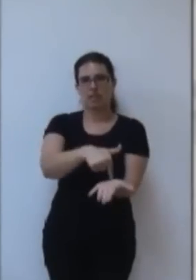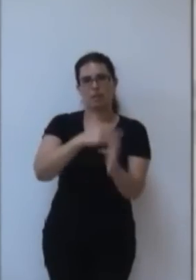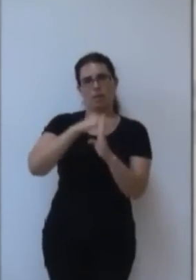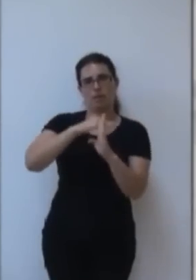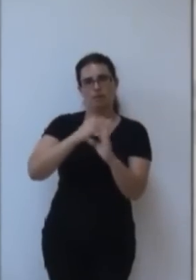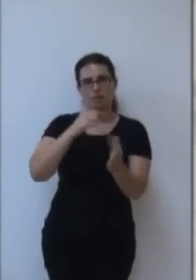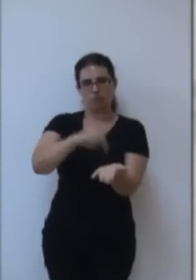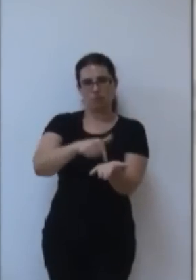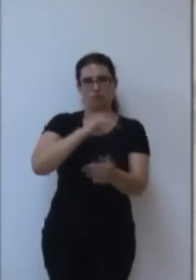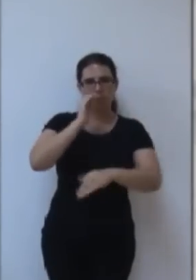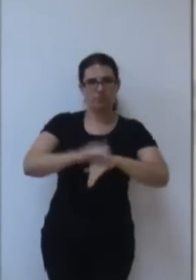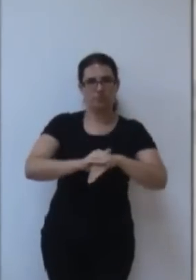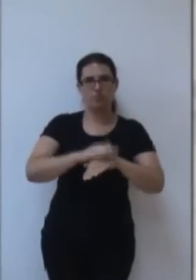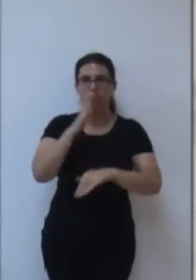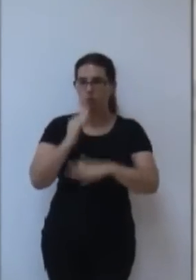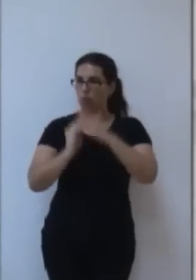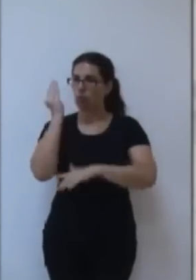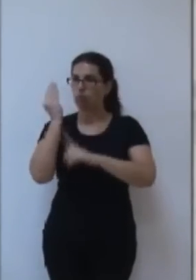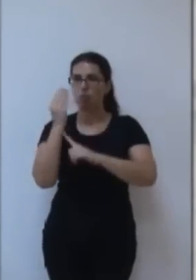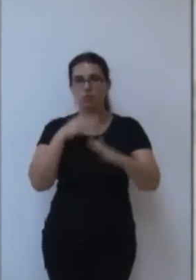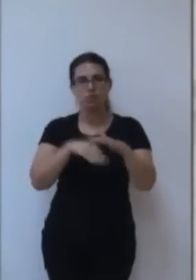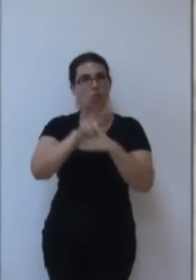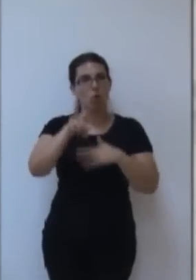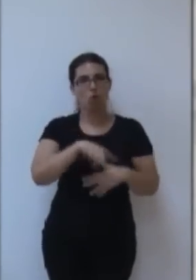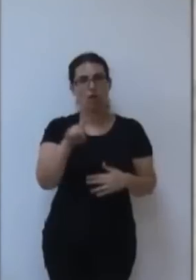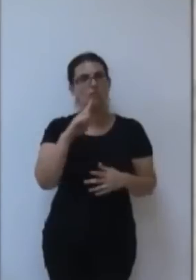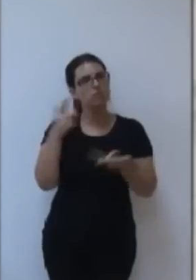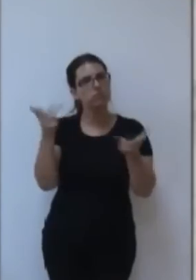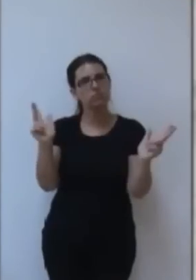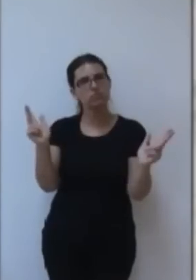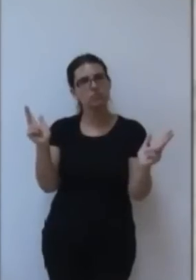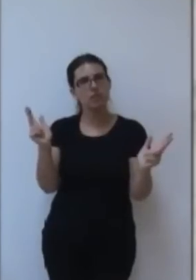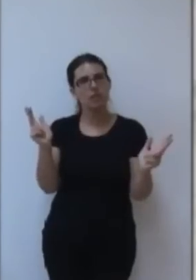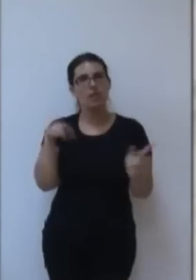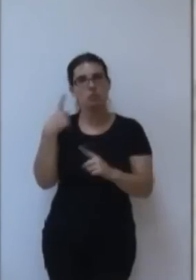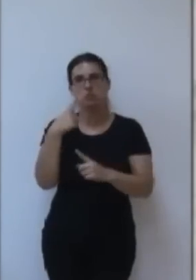que se puedan crear productos que no son accesibles y que se vendan